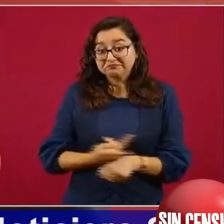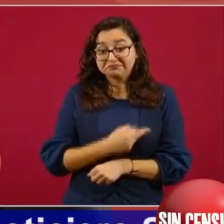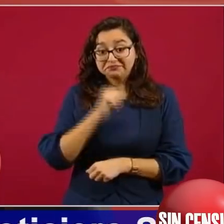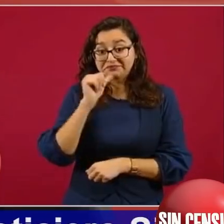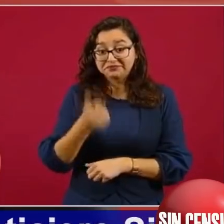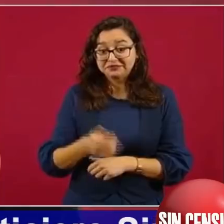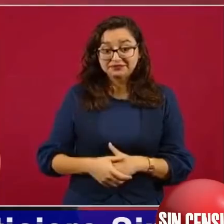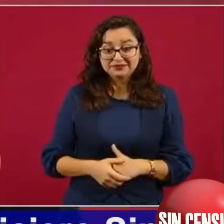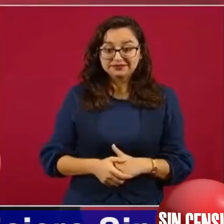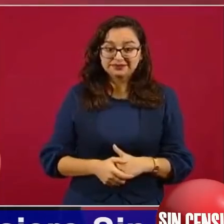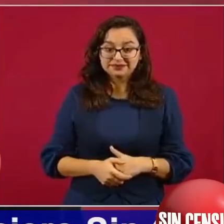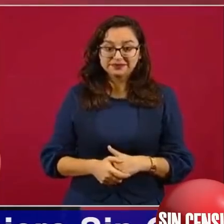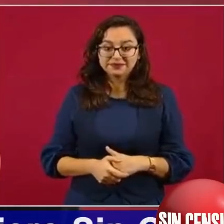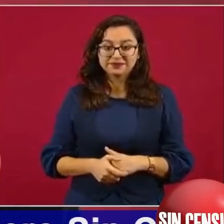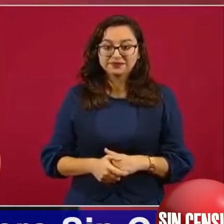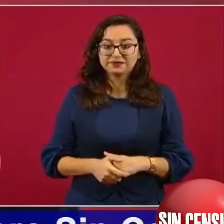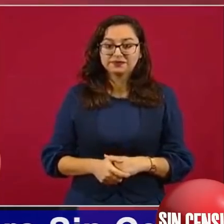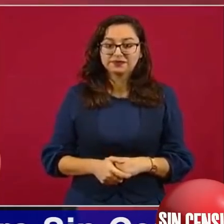Lo mismo,